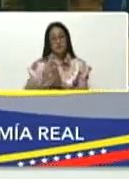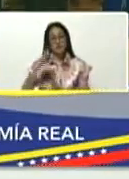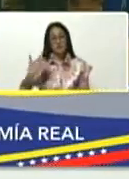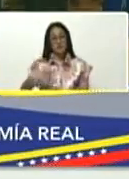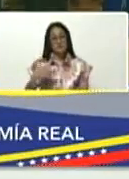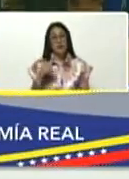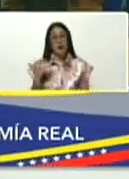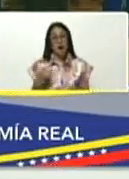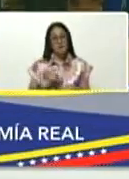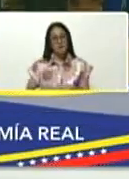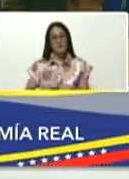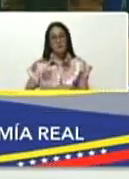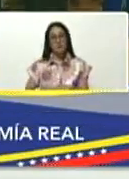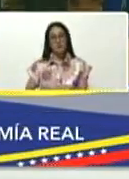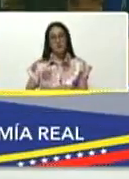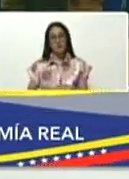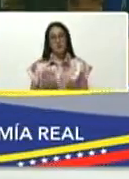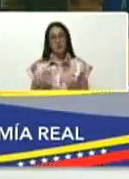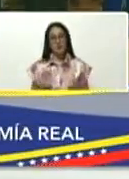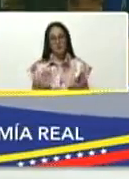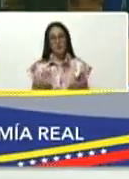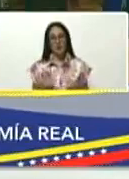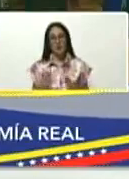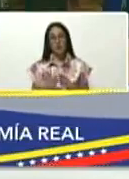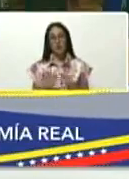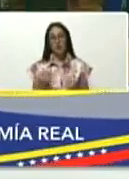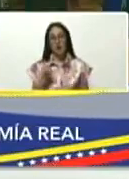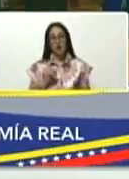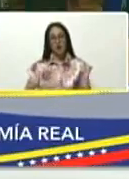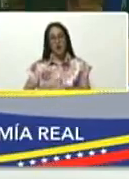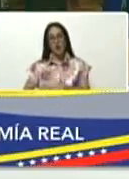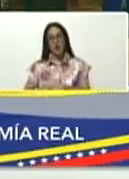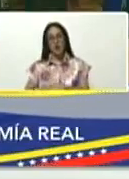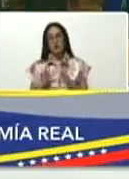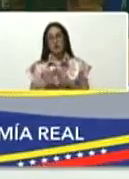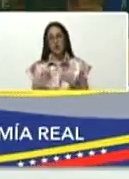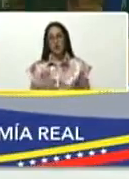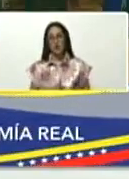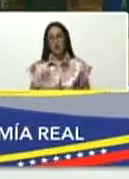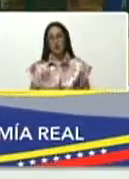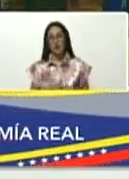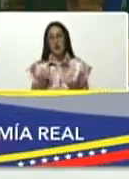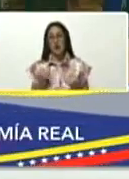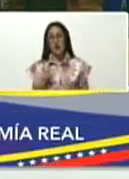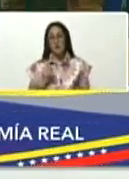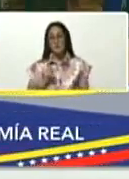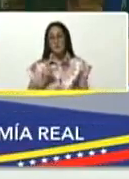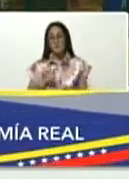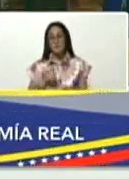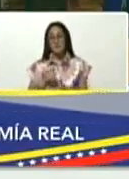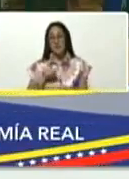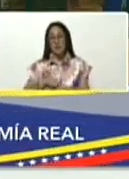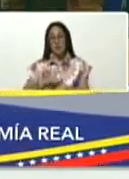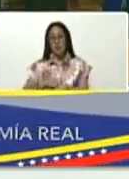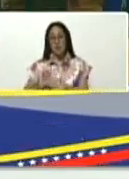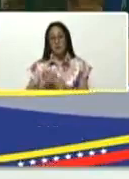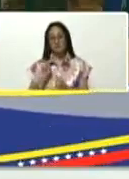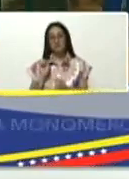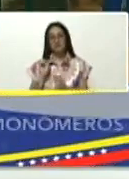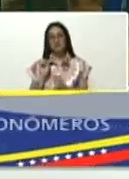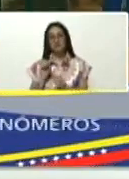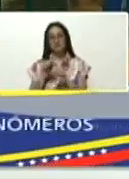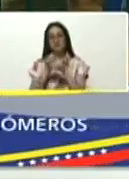el momento, es la hora. Todo tiene su hora, todo tiene su momento. Y ha llegado la hora y el momento de ir a la Comunidad